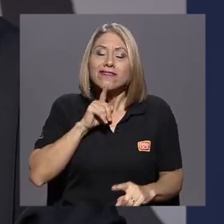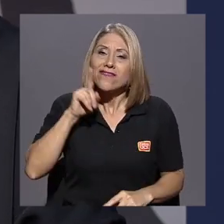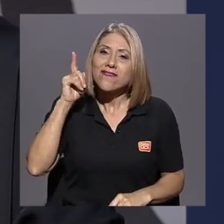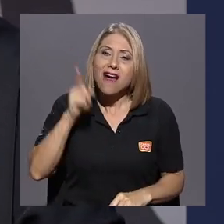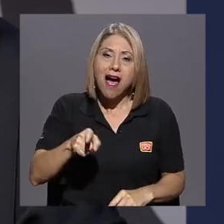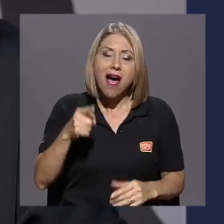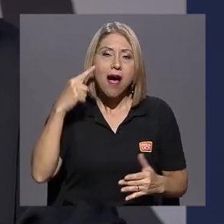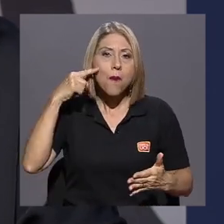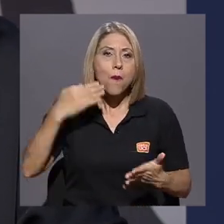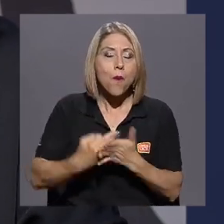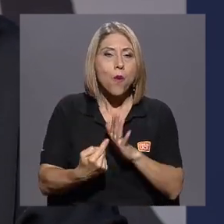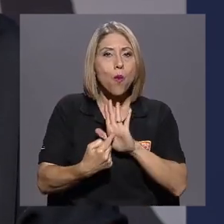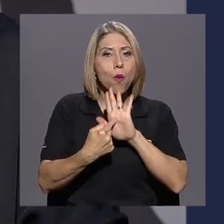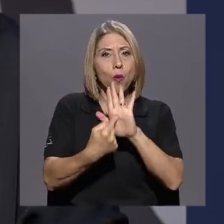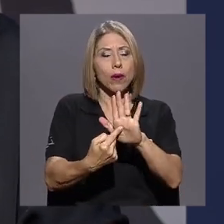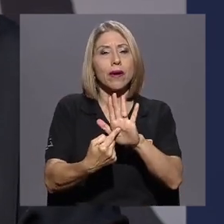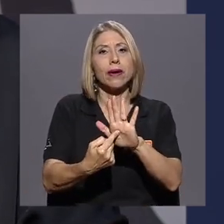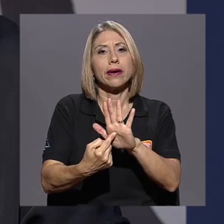realmente muestra